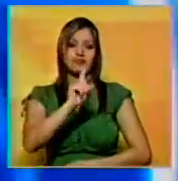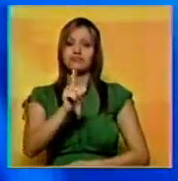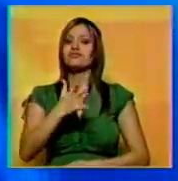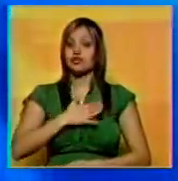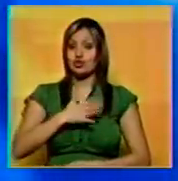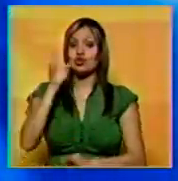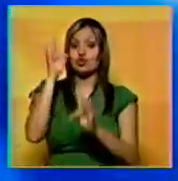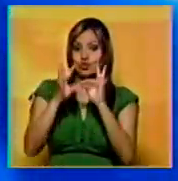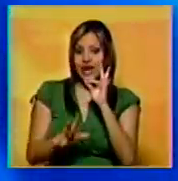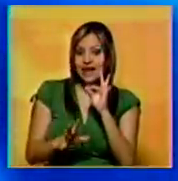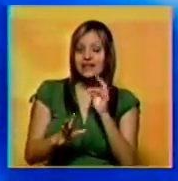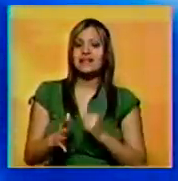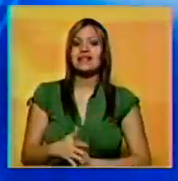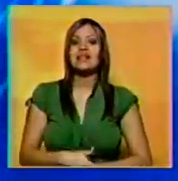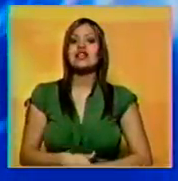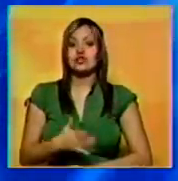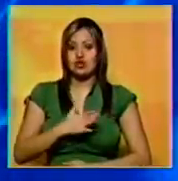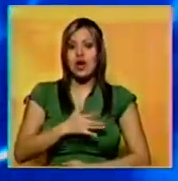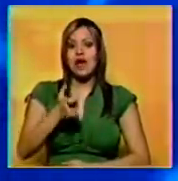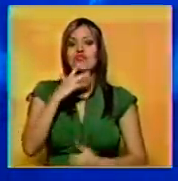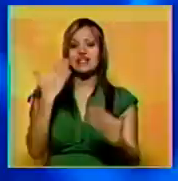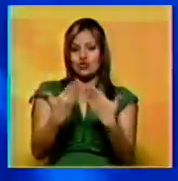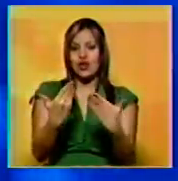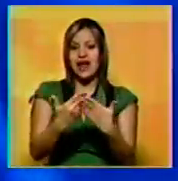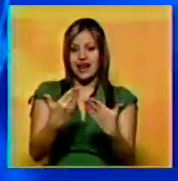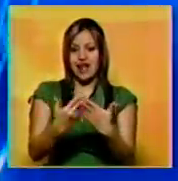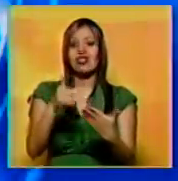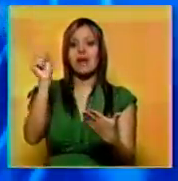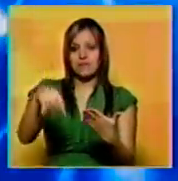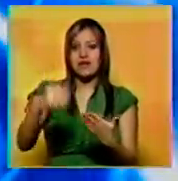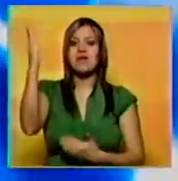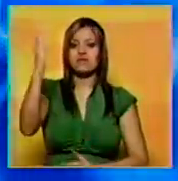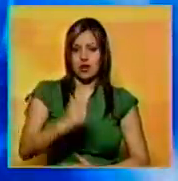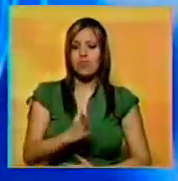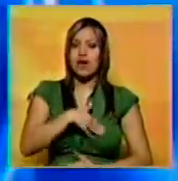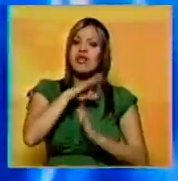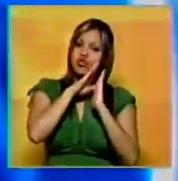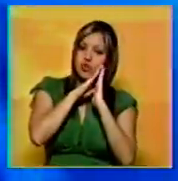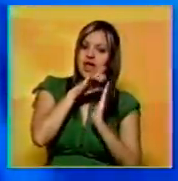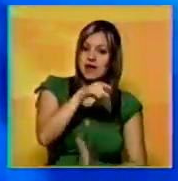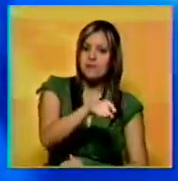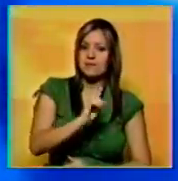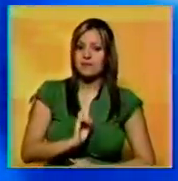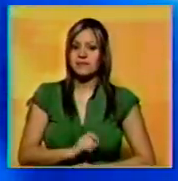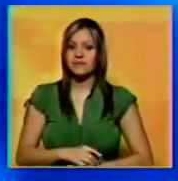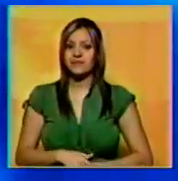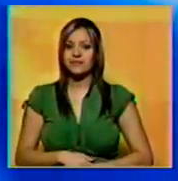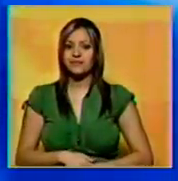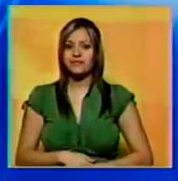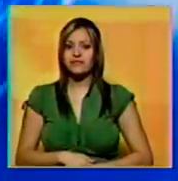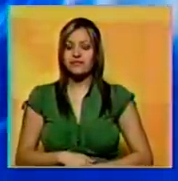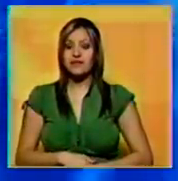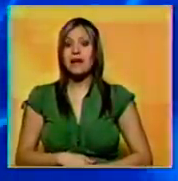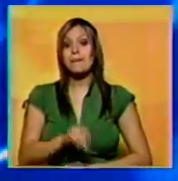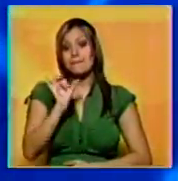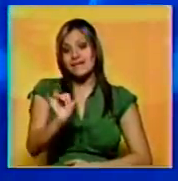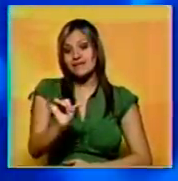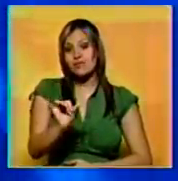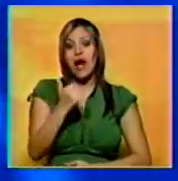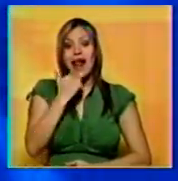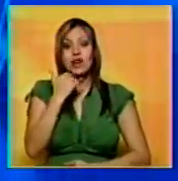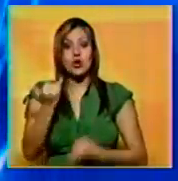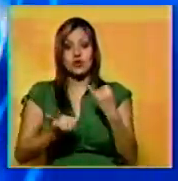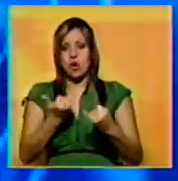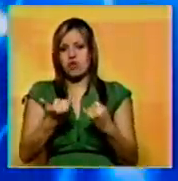afortunadamente nos quedamos en un colegio que nos provee también la congrega congregación y por ese lado pues no tengo tenemos